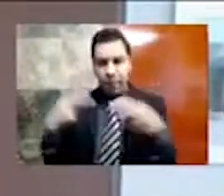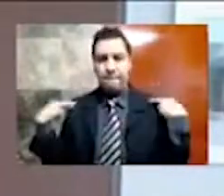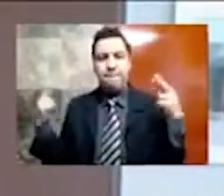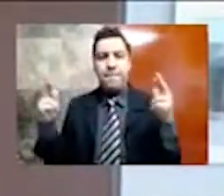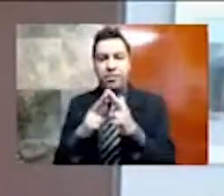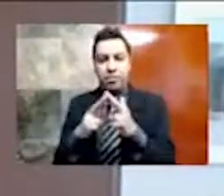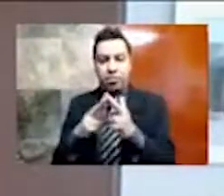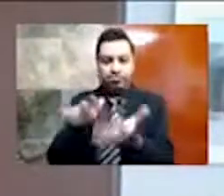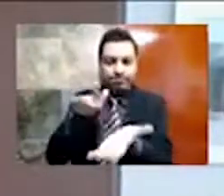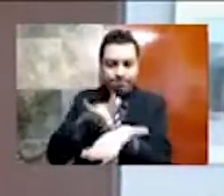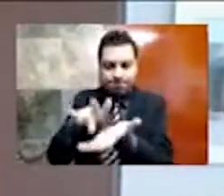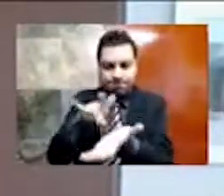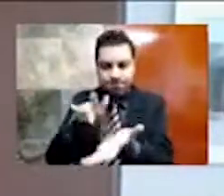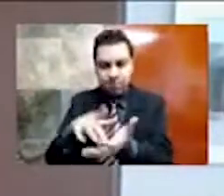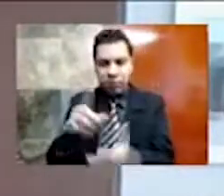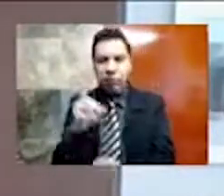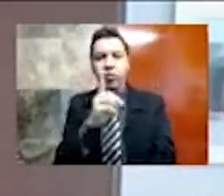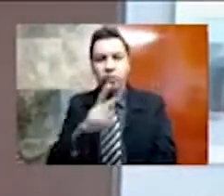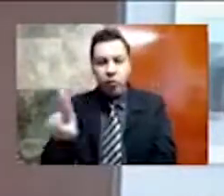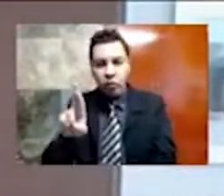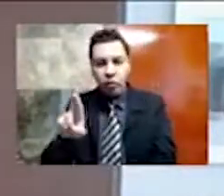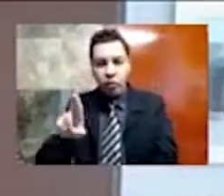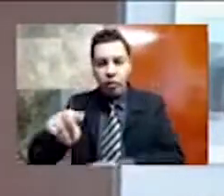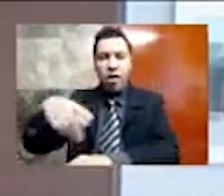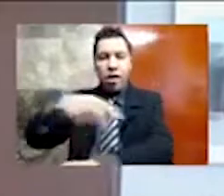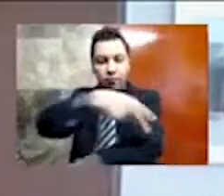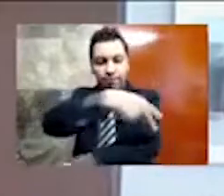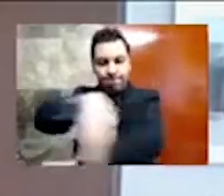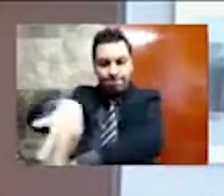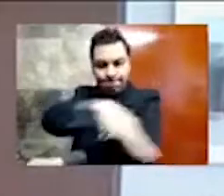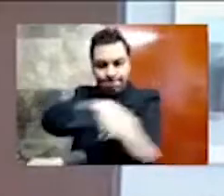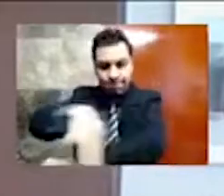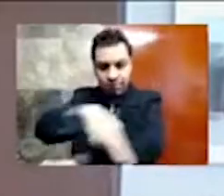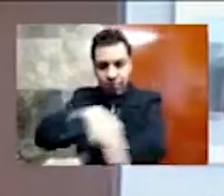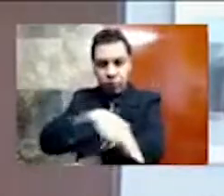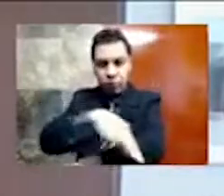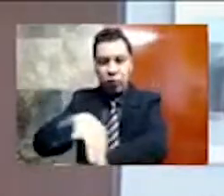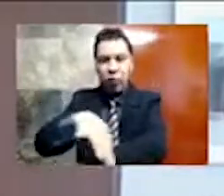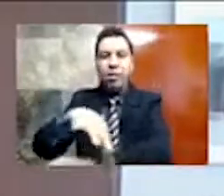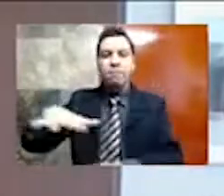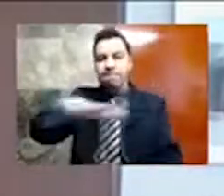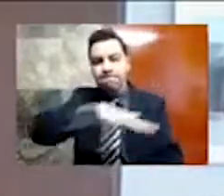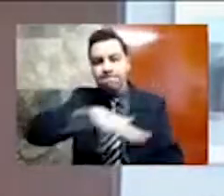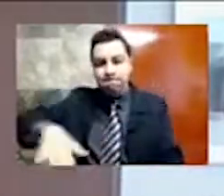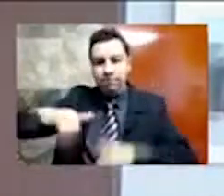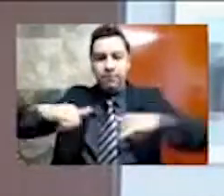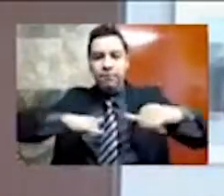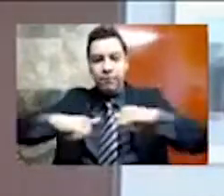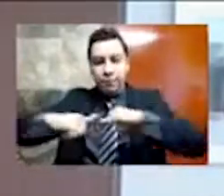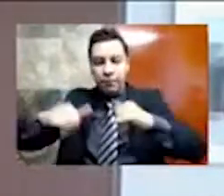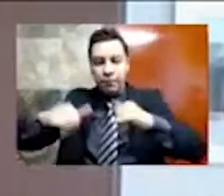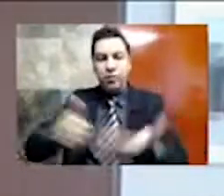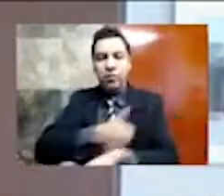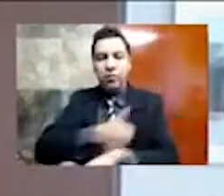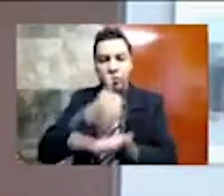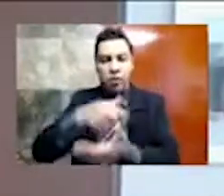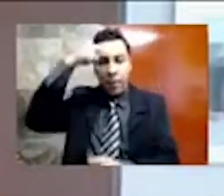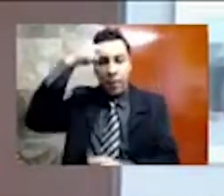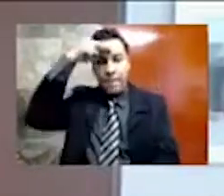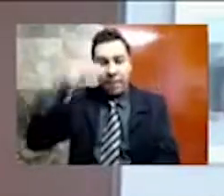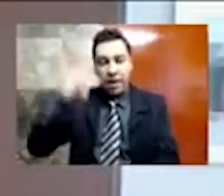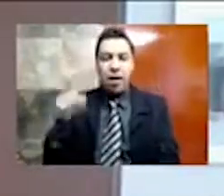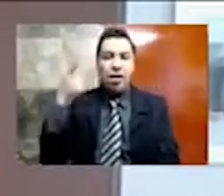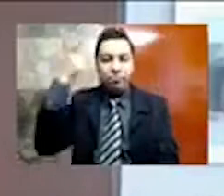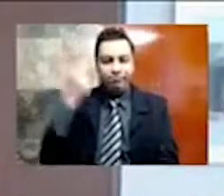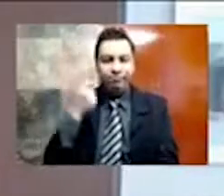doctor en Arquitectura y Urbanismo por la Universidad Nacional Autónoma de México. Profesor investigador jubilado del Instituto Nacional